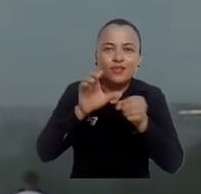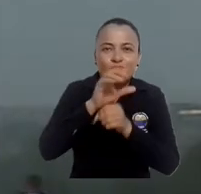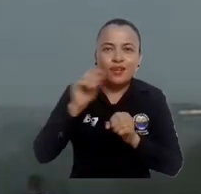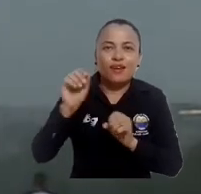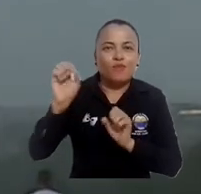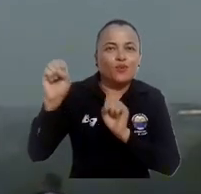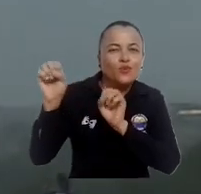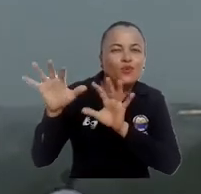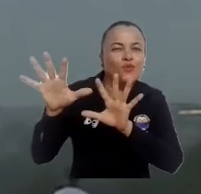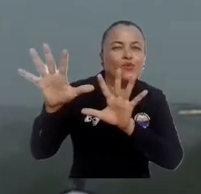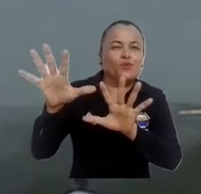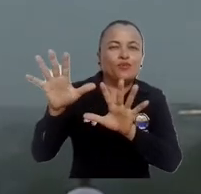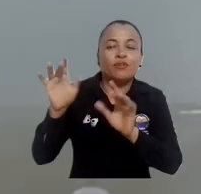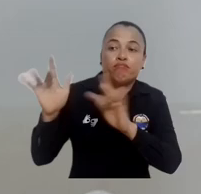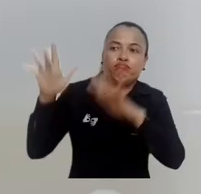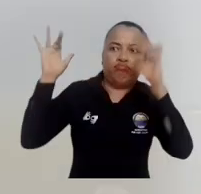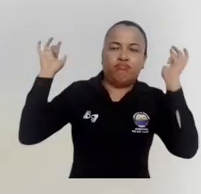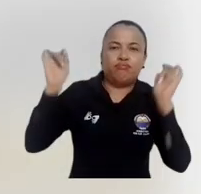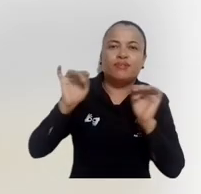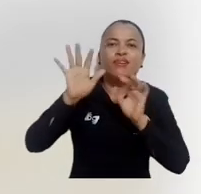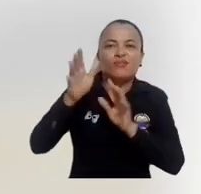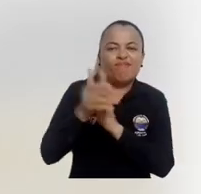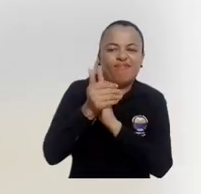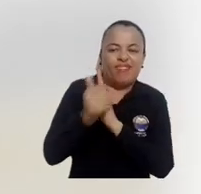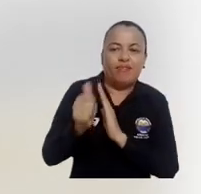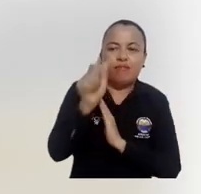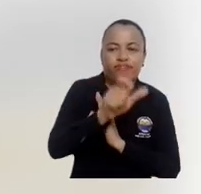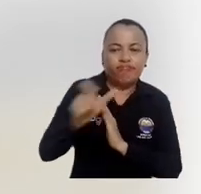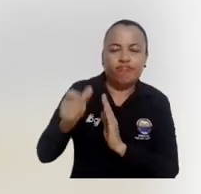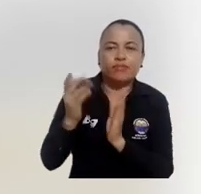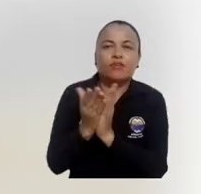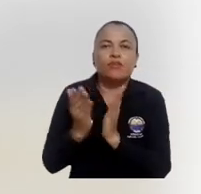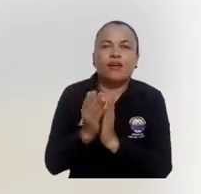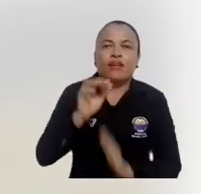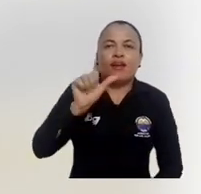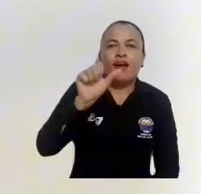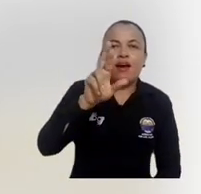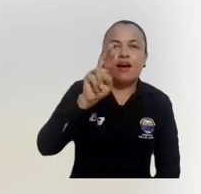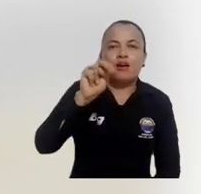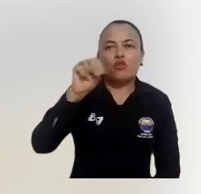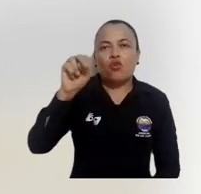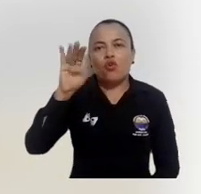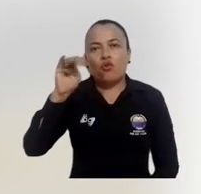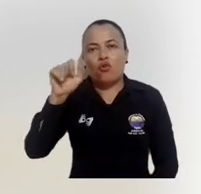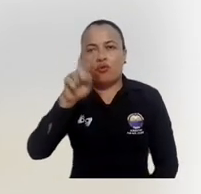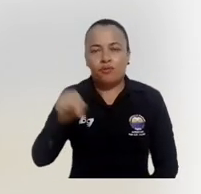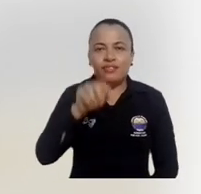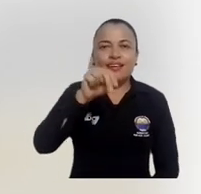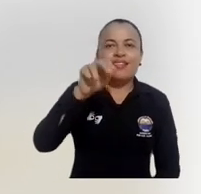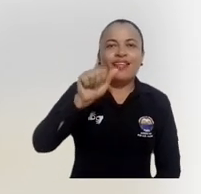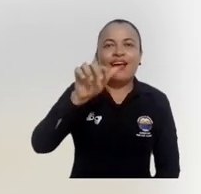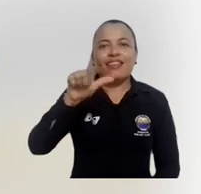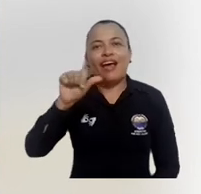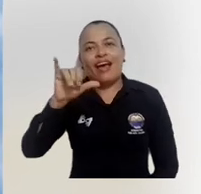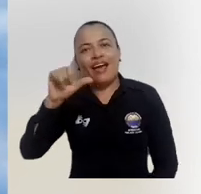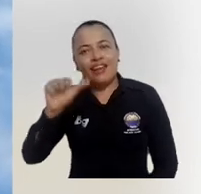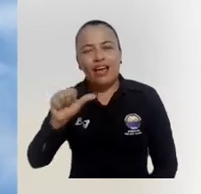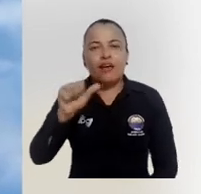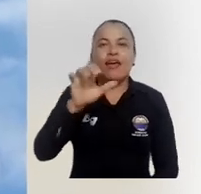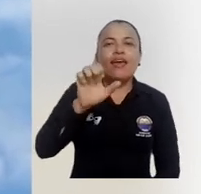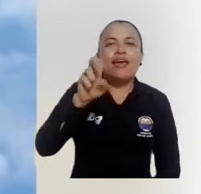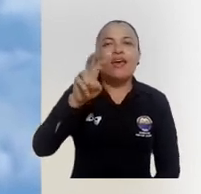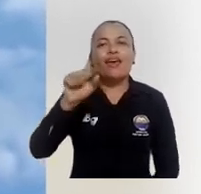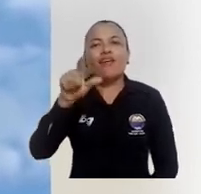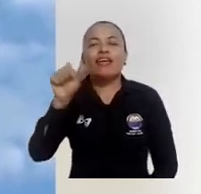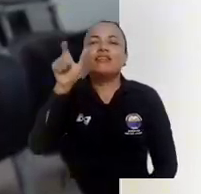La Ciudad Luz brillará con el talento de los estudiantes Arnovis Dalmero, Natalia Linares, Evelis Aguilar y el entrenador